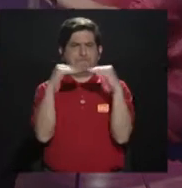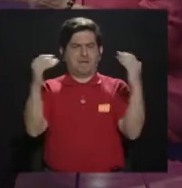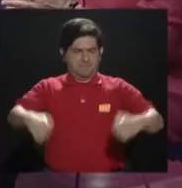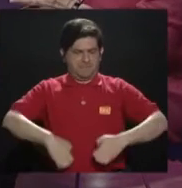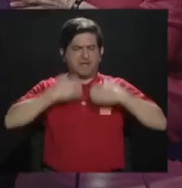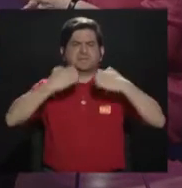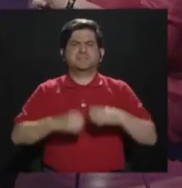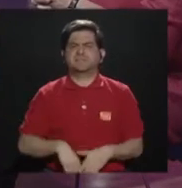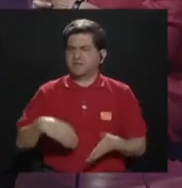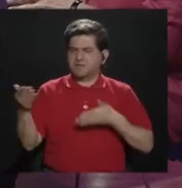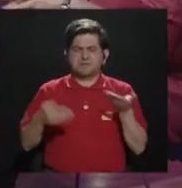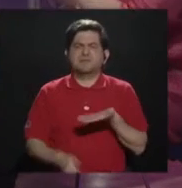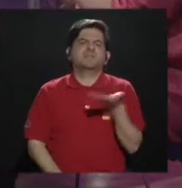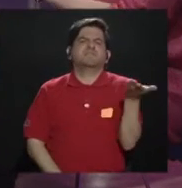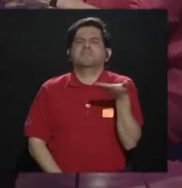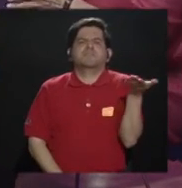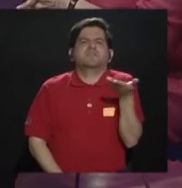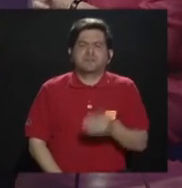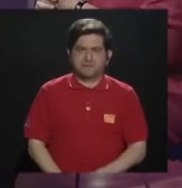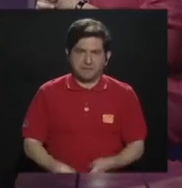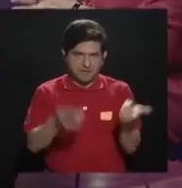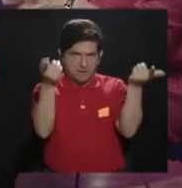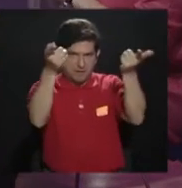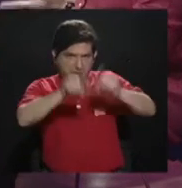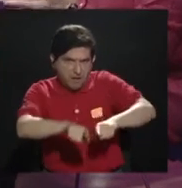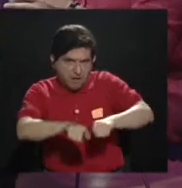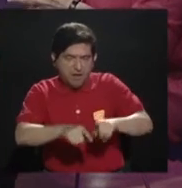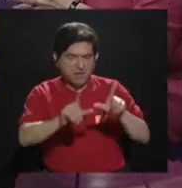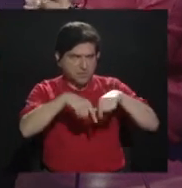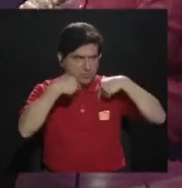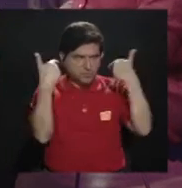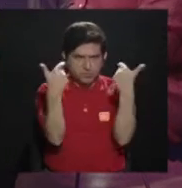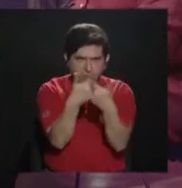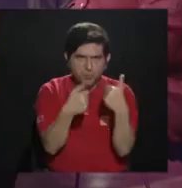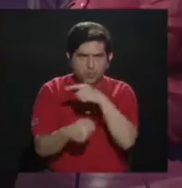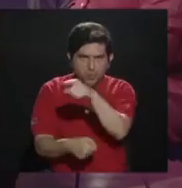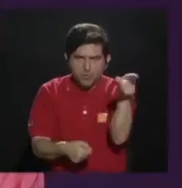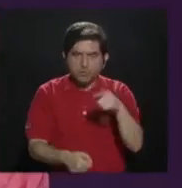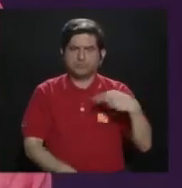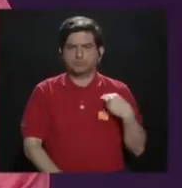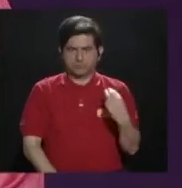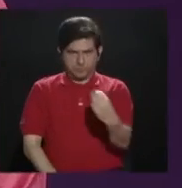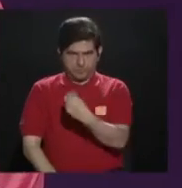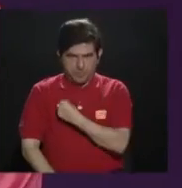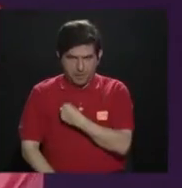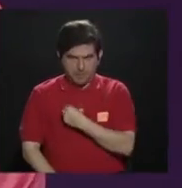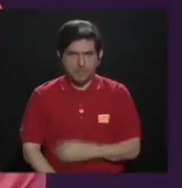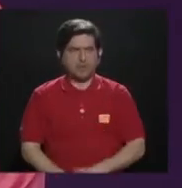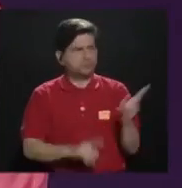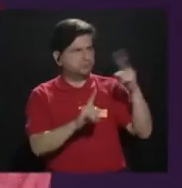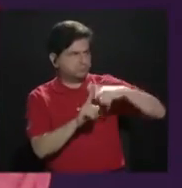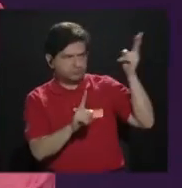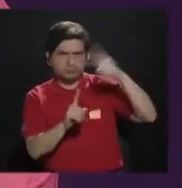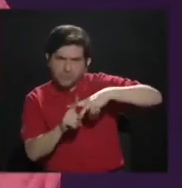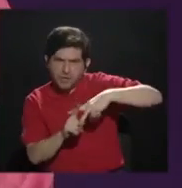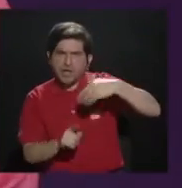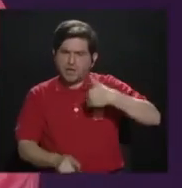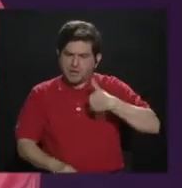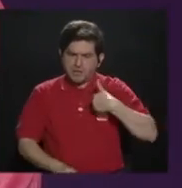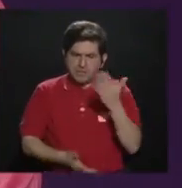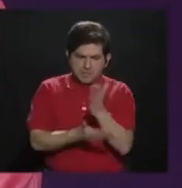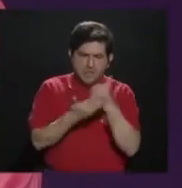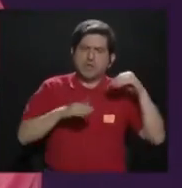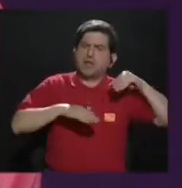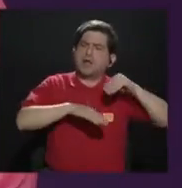¿Para qué sirve? En el caso, digamos, de las agrupaciones en las que ustedes pertenecen, ¿ha sido aplicada y ha tenido